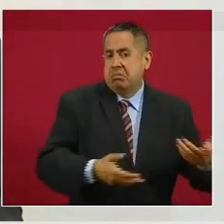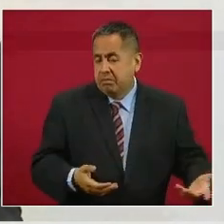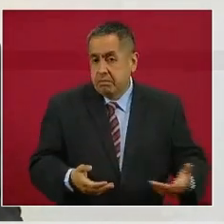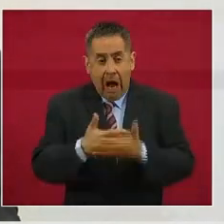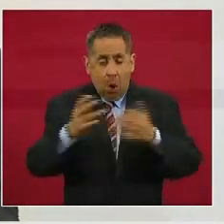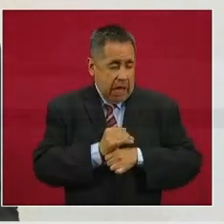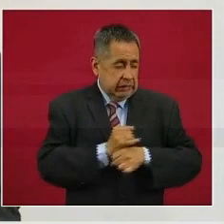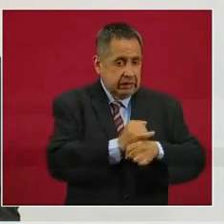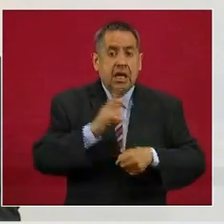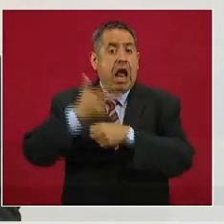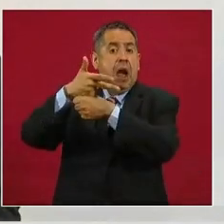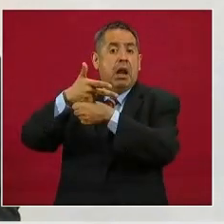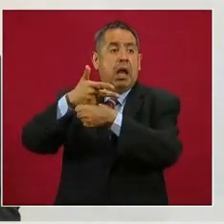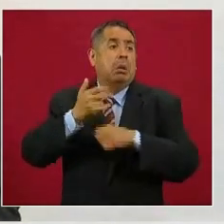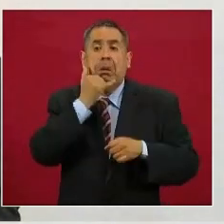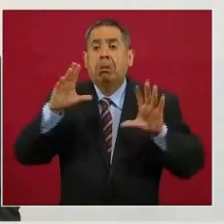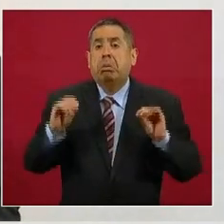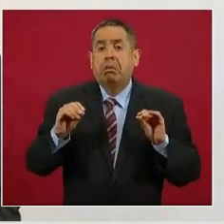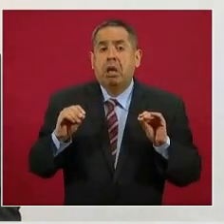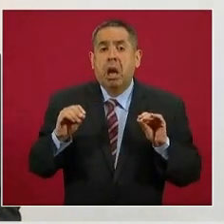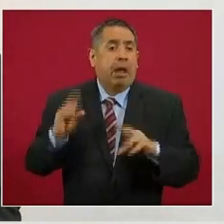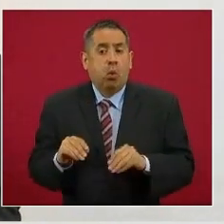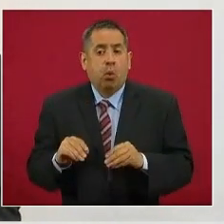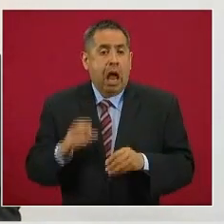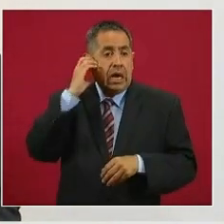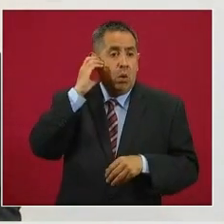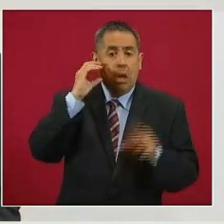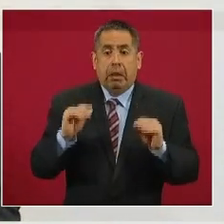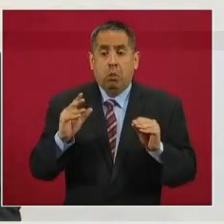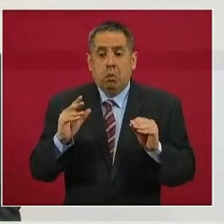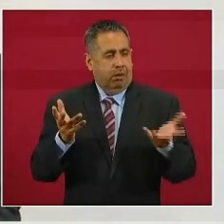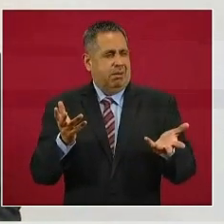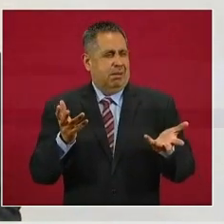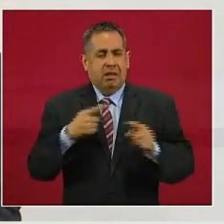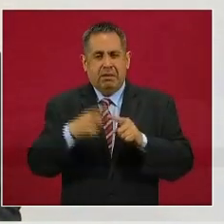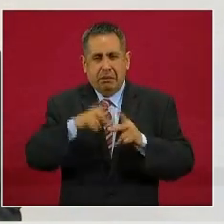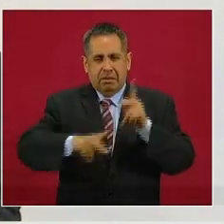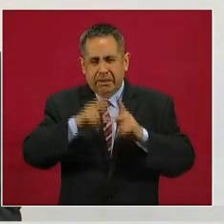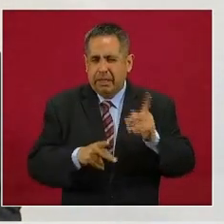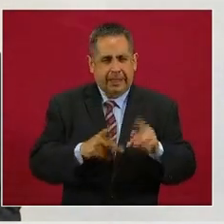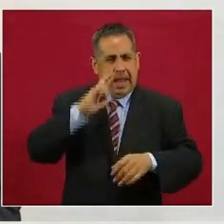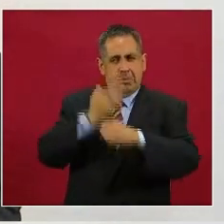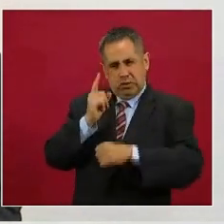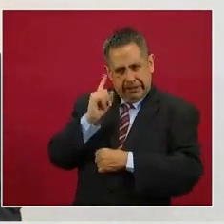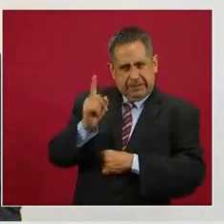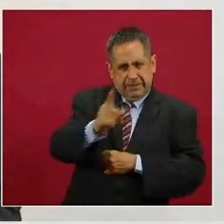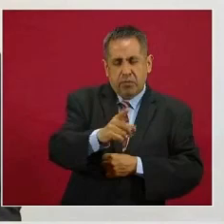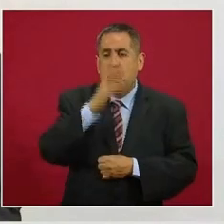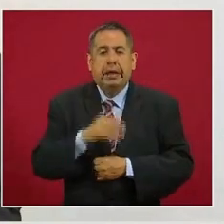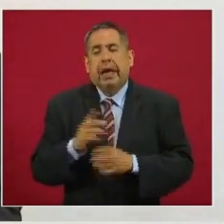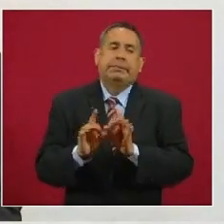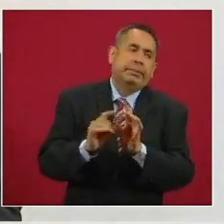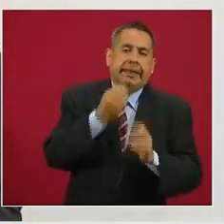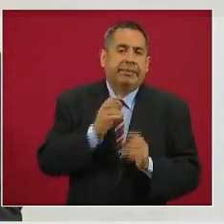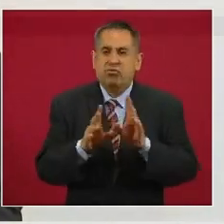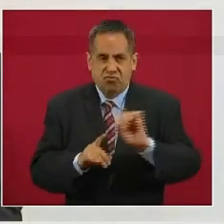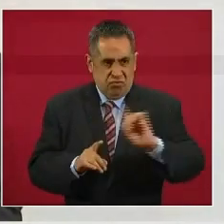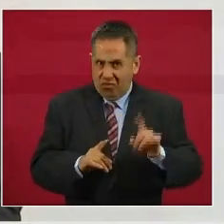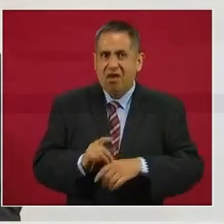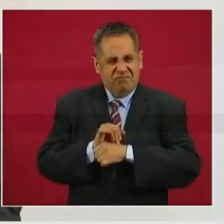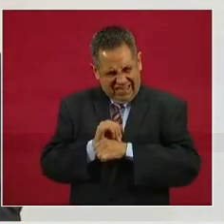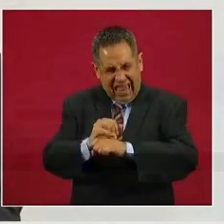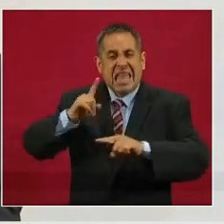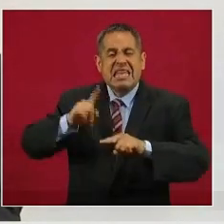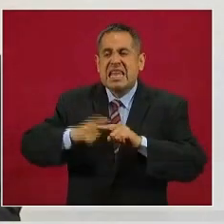realizadas, resulta que las cámaras dejaron de funcionar parcialmente y los radios se apagaron en diversos momentos, lo cual implica responsabilidades que no pueden quedar impunes y que vamos a